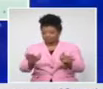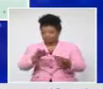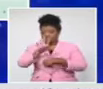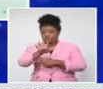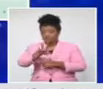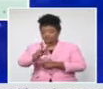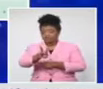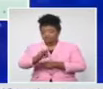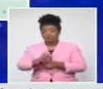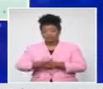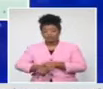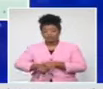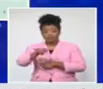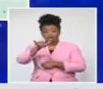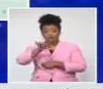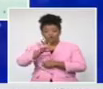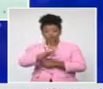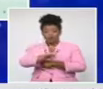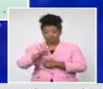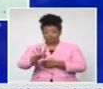52, Boyeros 44,